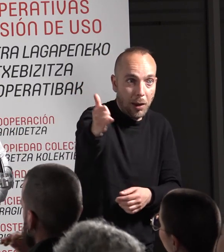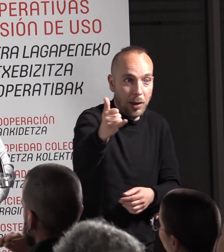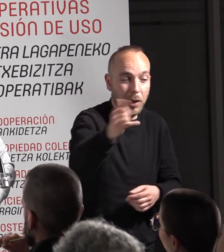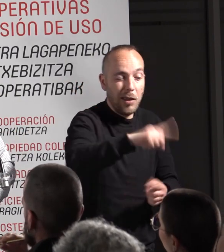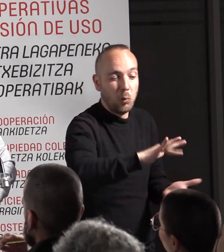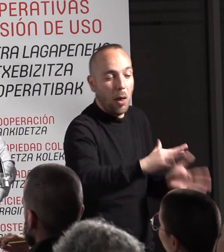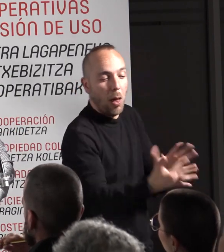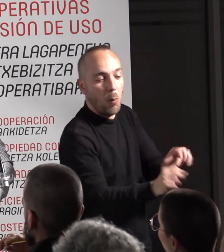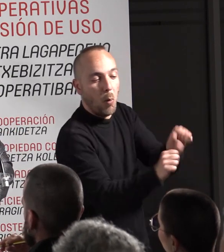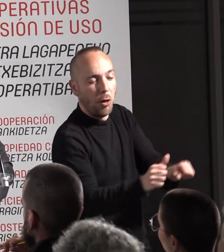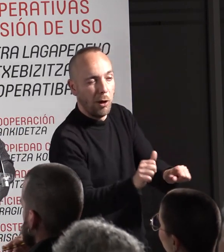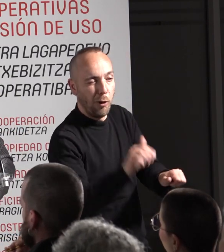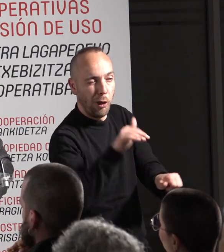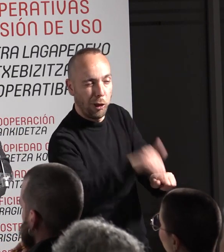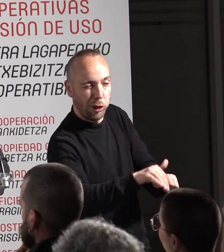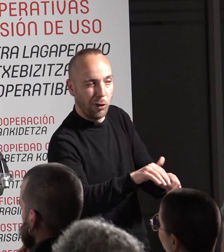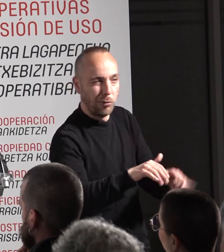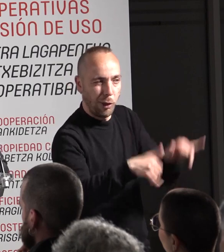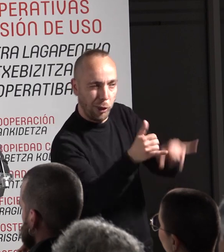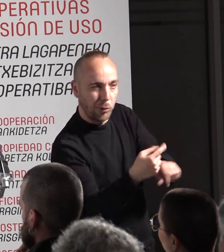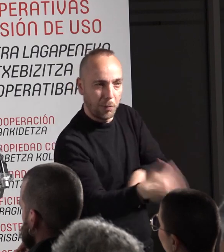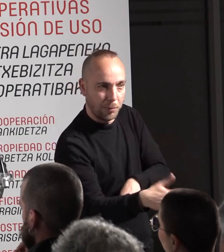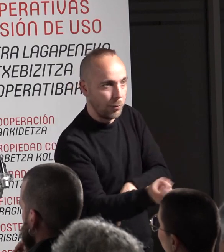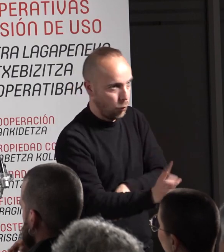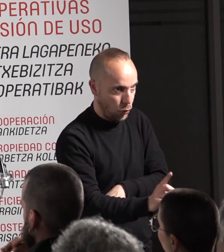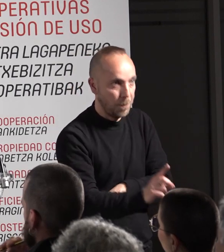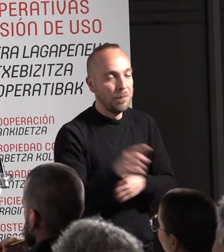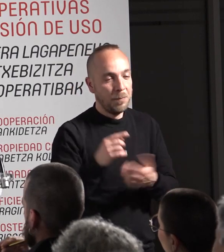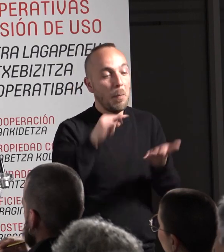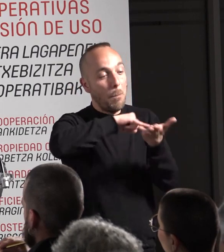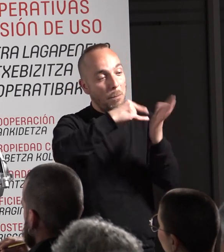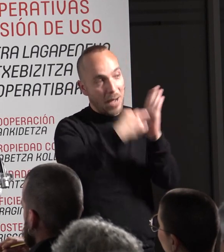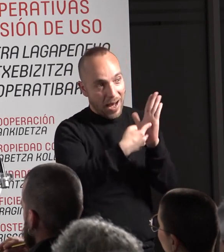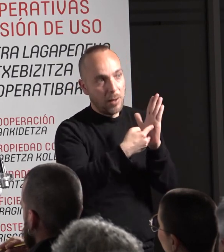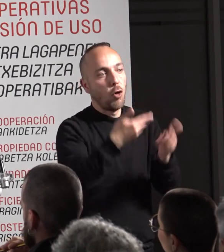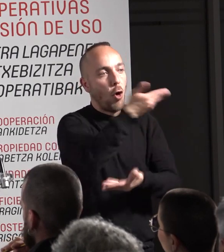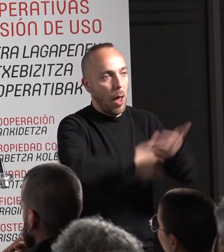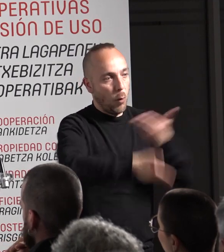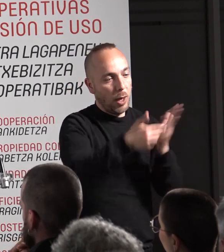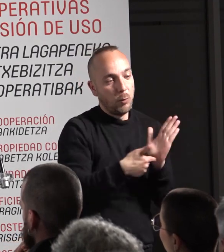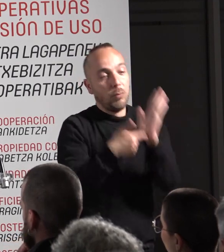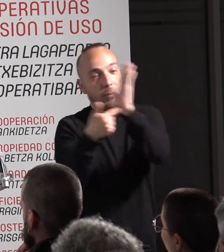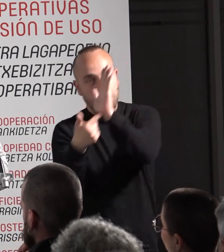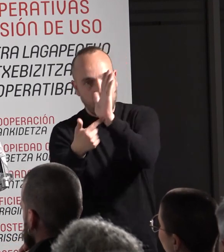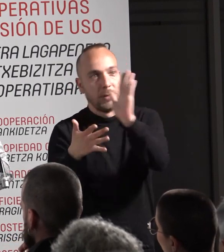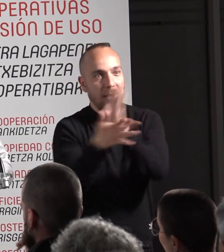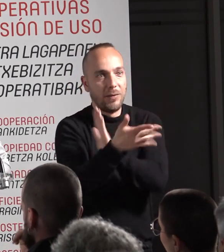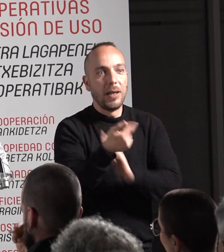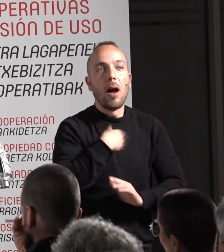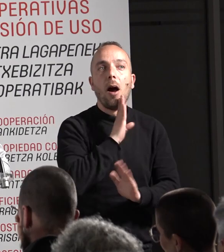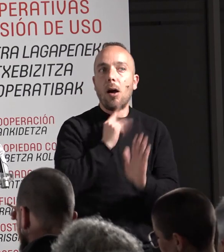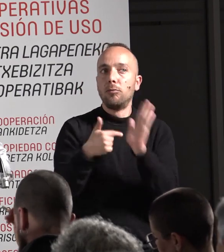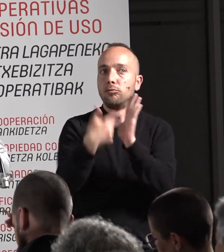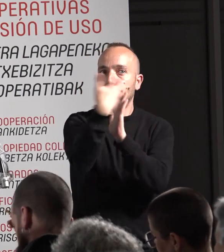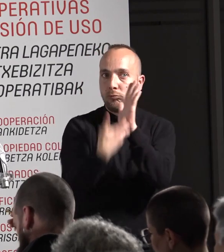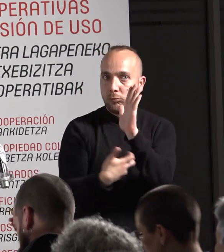el modelo. El plan colaborativo obliga, efectivamente, pues a aquello que dices que vas a hacer, lo vas a tener que seguir